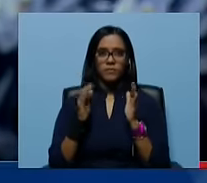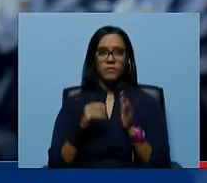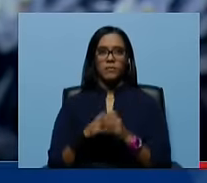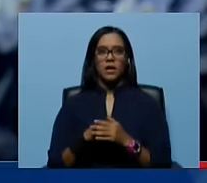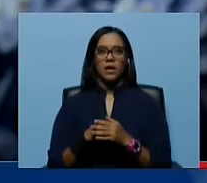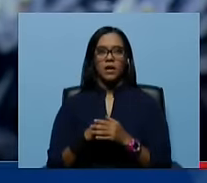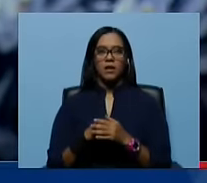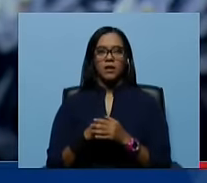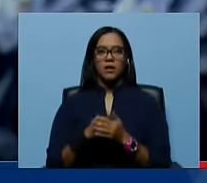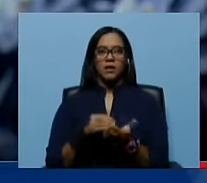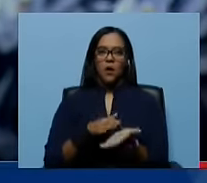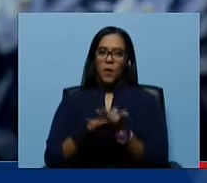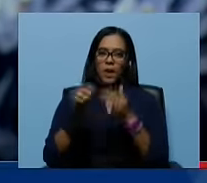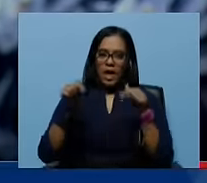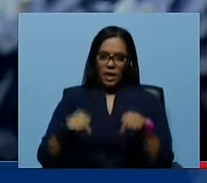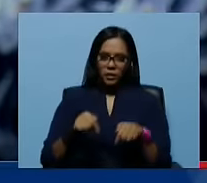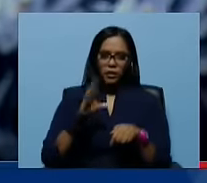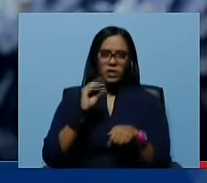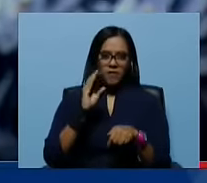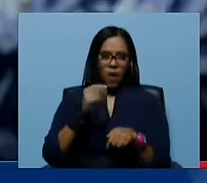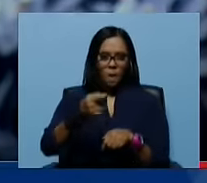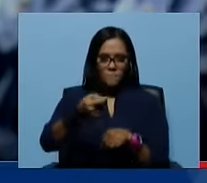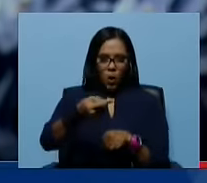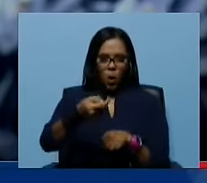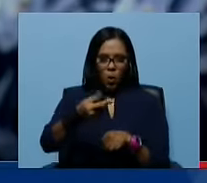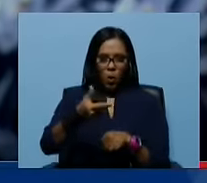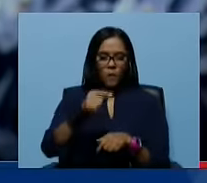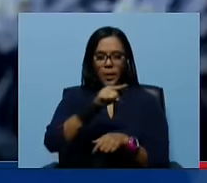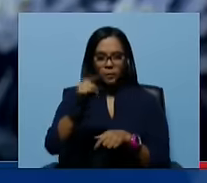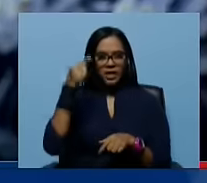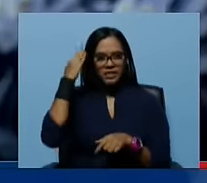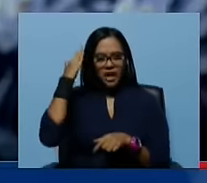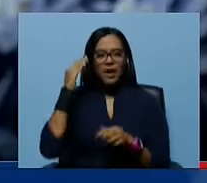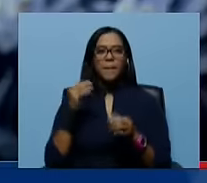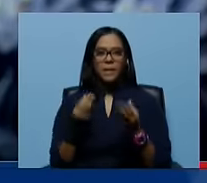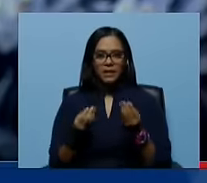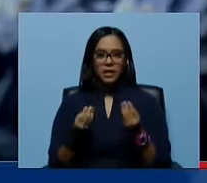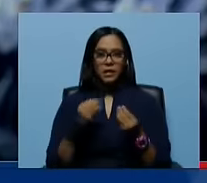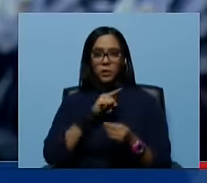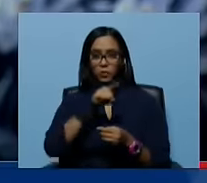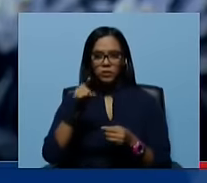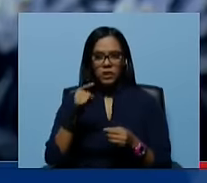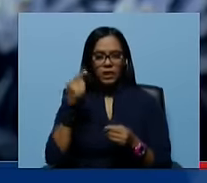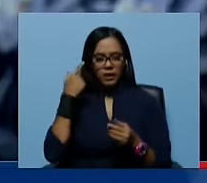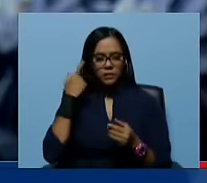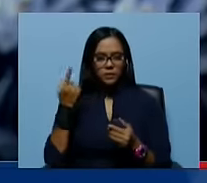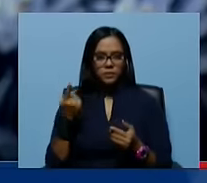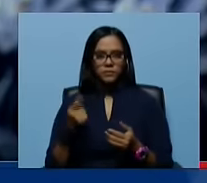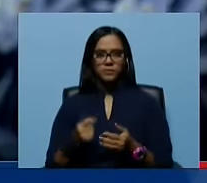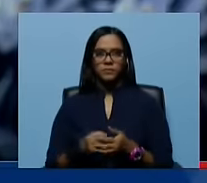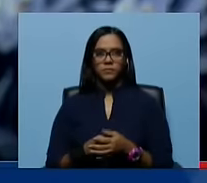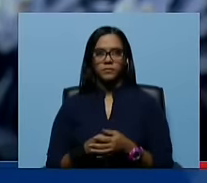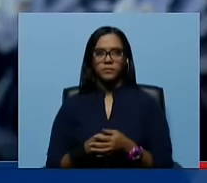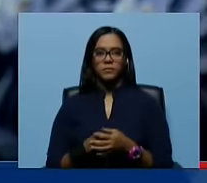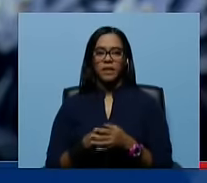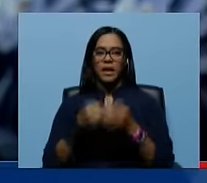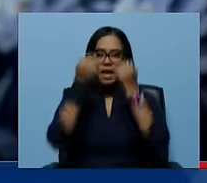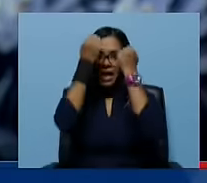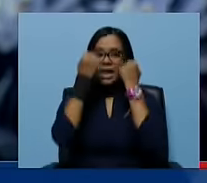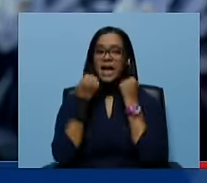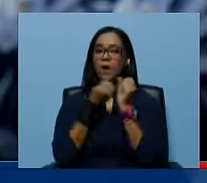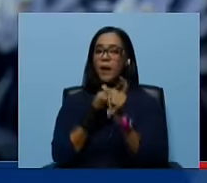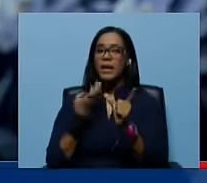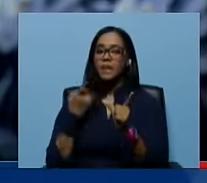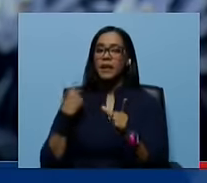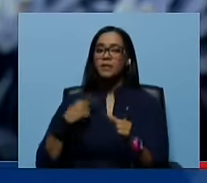Sobre esto se ha hablado poco, pero ustedes saben bastante, porque ustedes están involucrados. Las guarimbas las sostenían